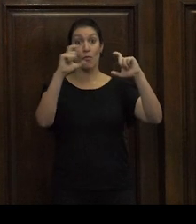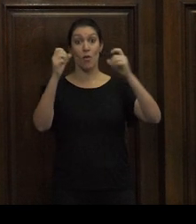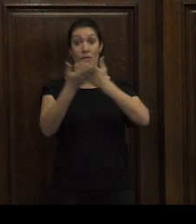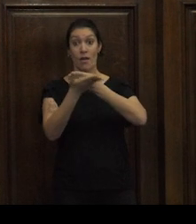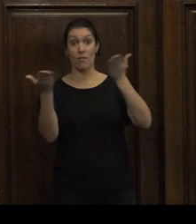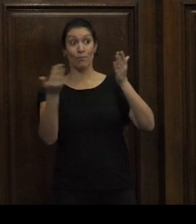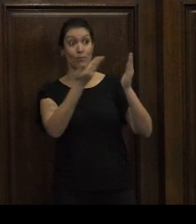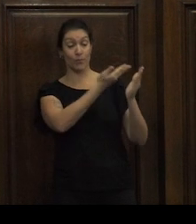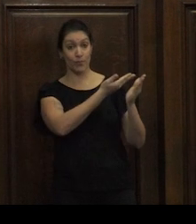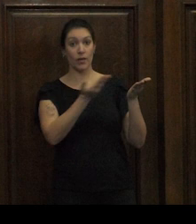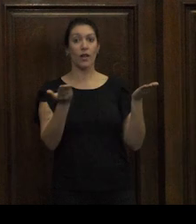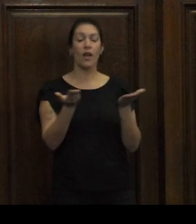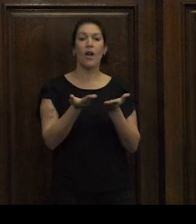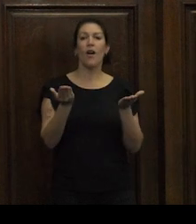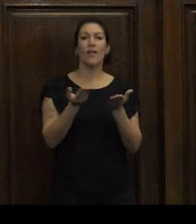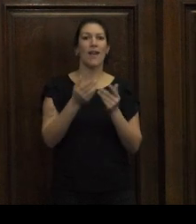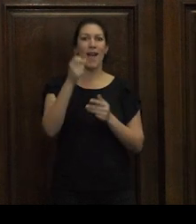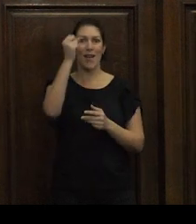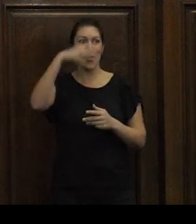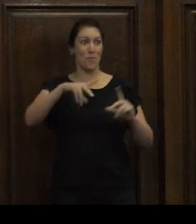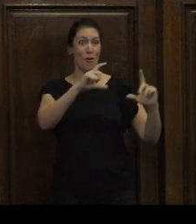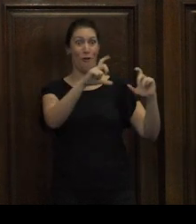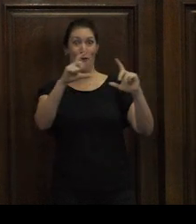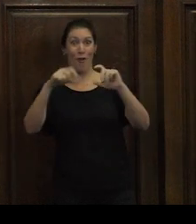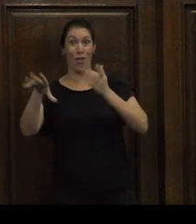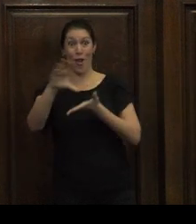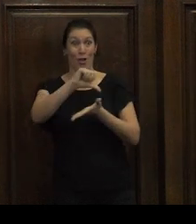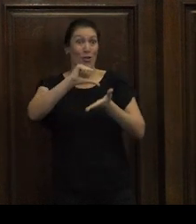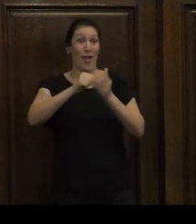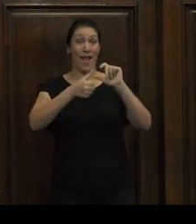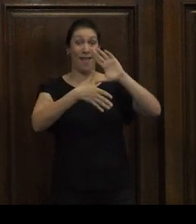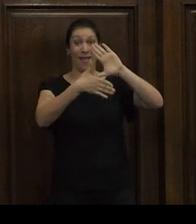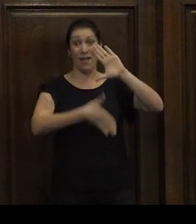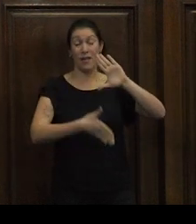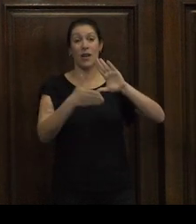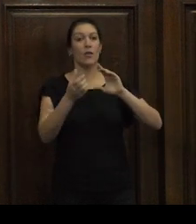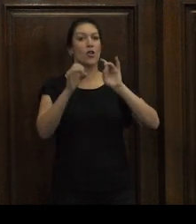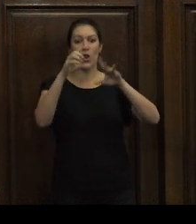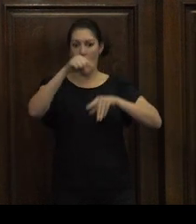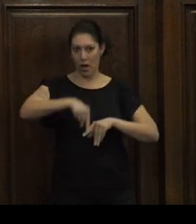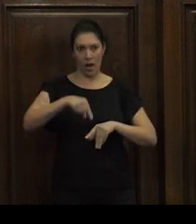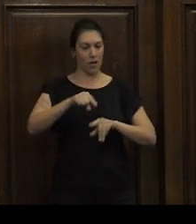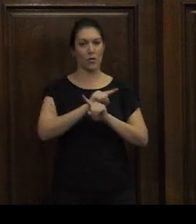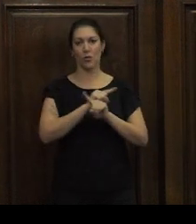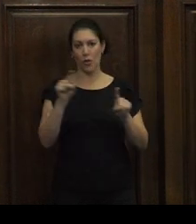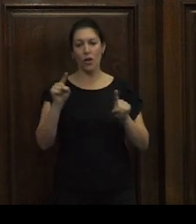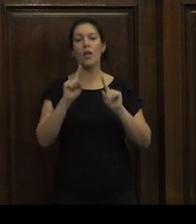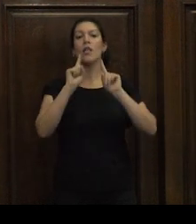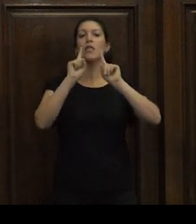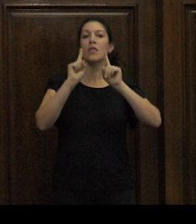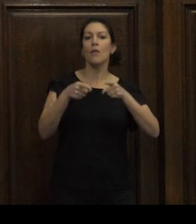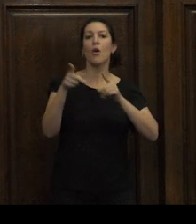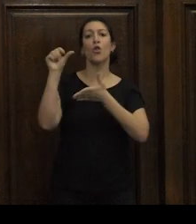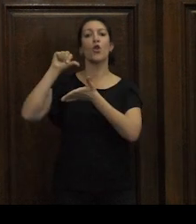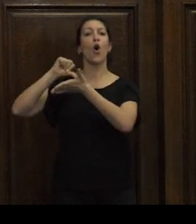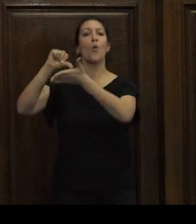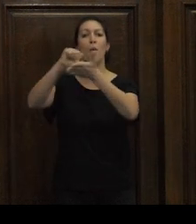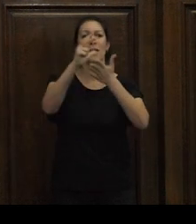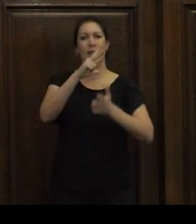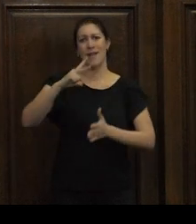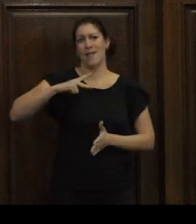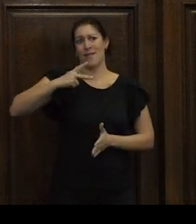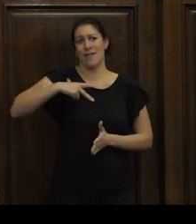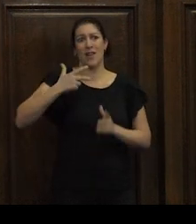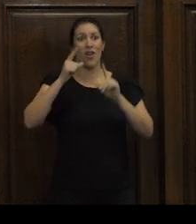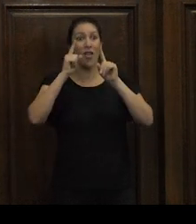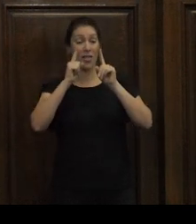Imágenes como esta que muestro ahora, tan comunes sobre todo en nuestras ciudades latinoamericanas, pero no solamente acá, sino también en los países más ricos